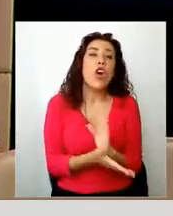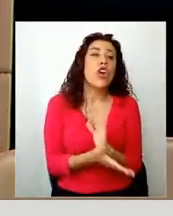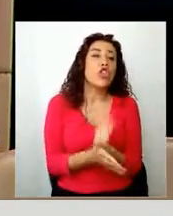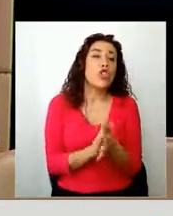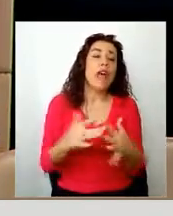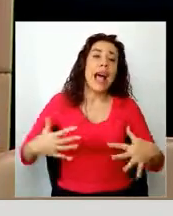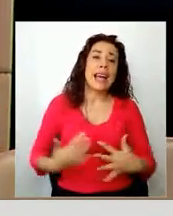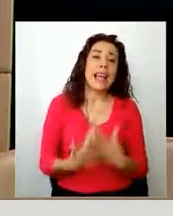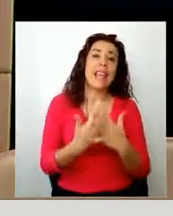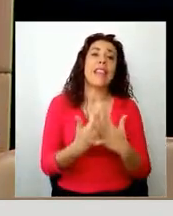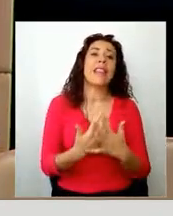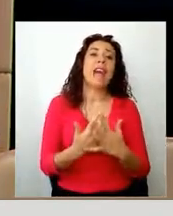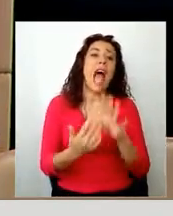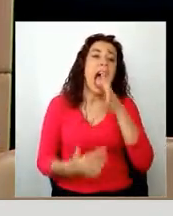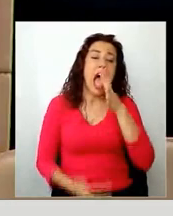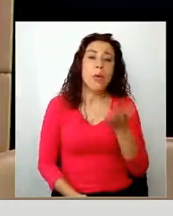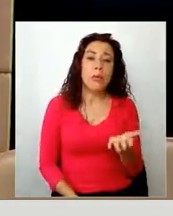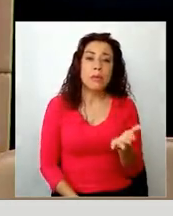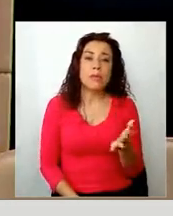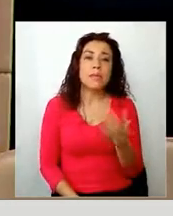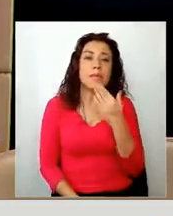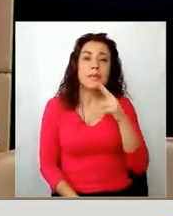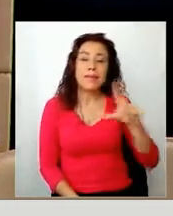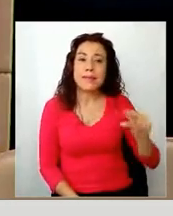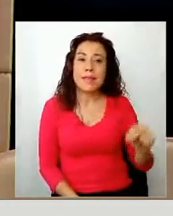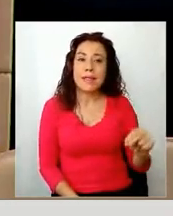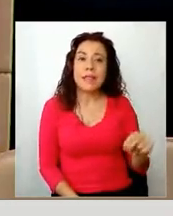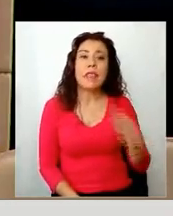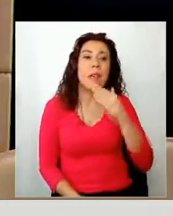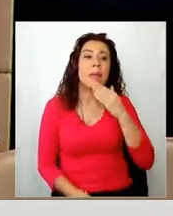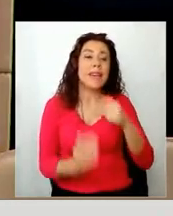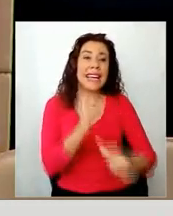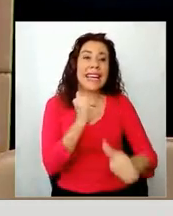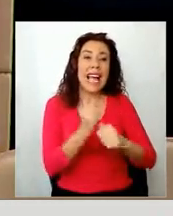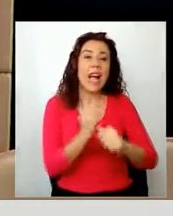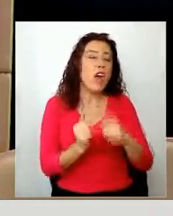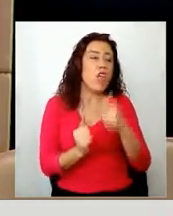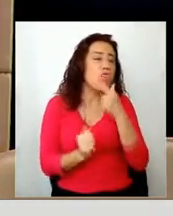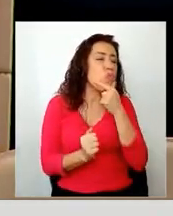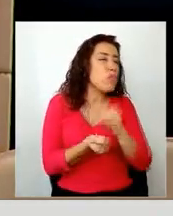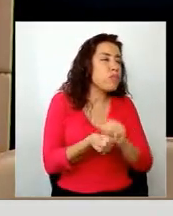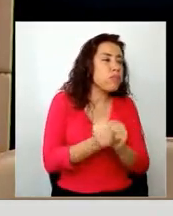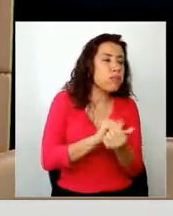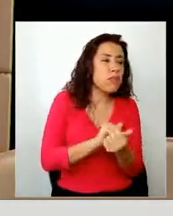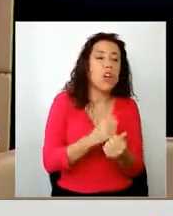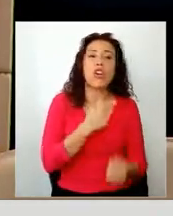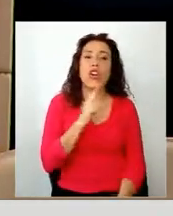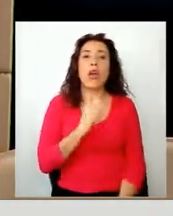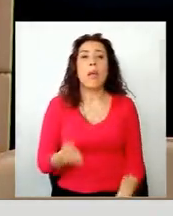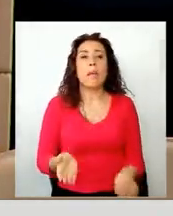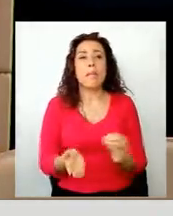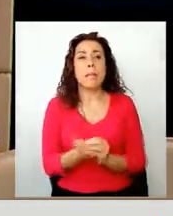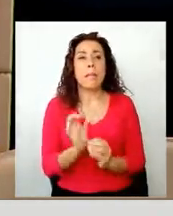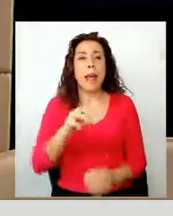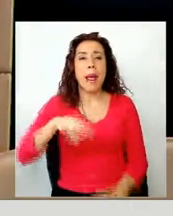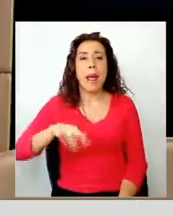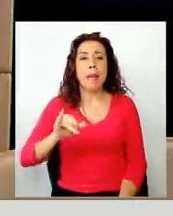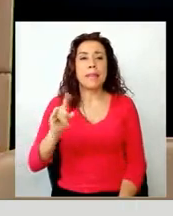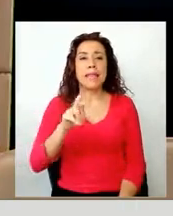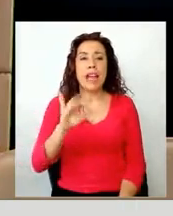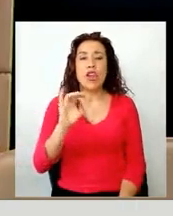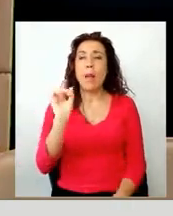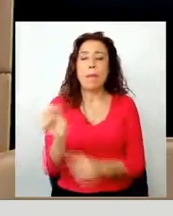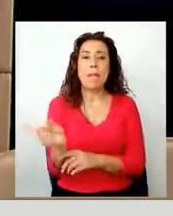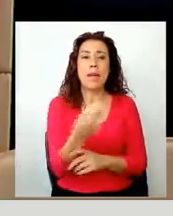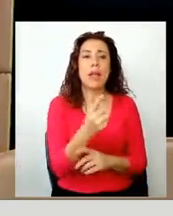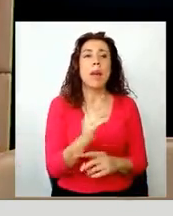servidas incluyendo aquellas que hoy se arrojan al mar con un dudoso y mínimo tratamiento no queremos más emisarios no queremos más contaminación al